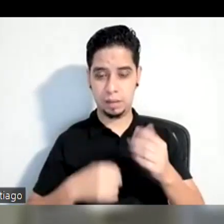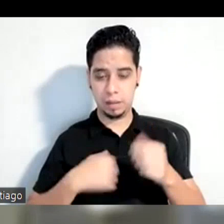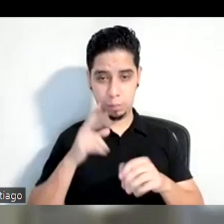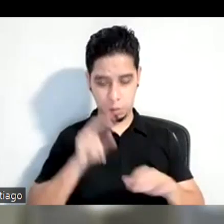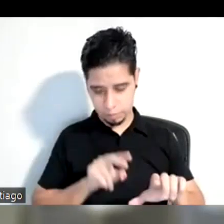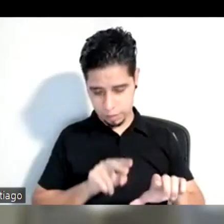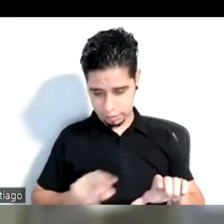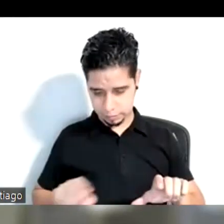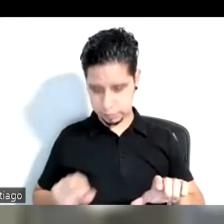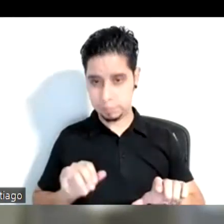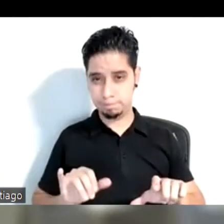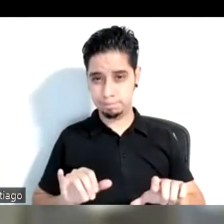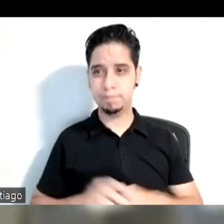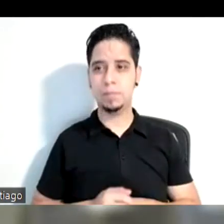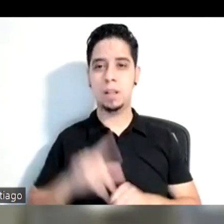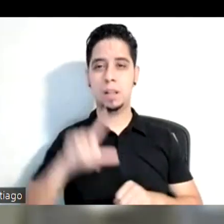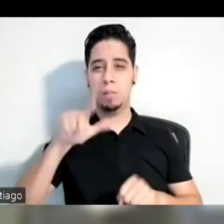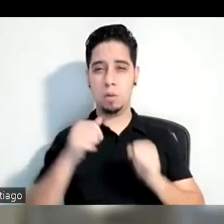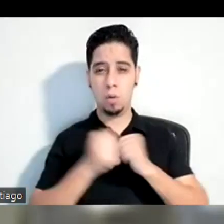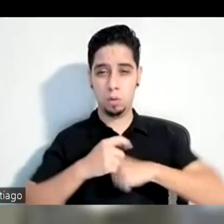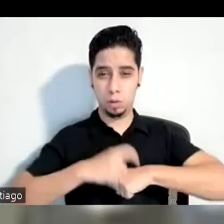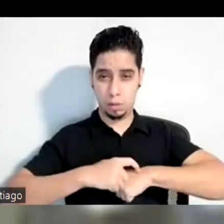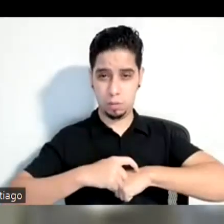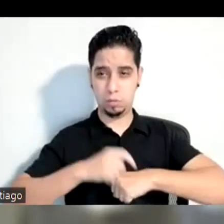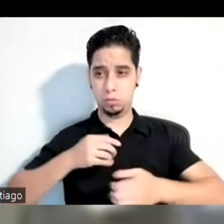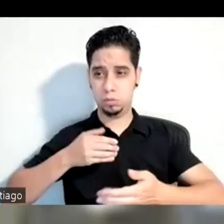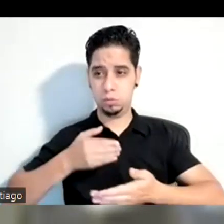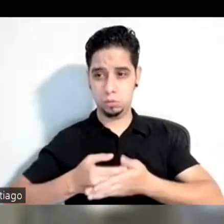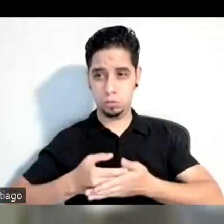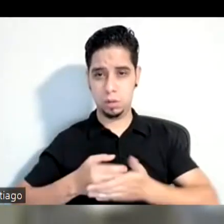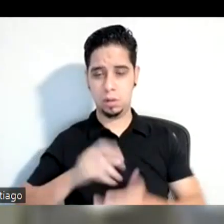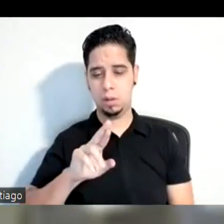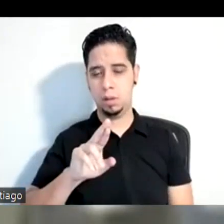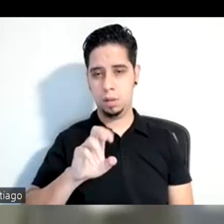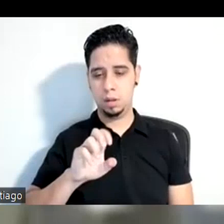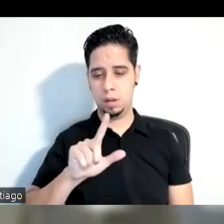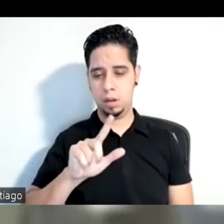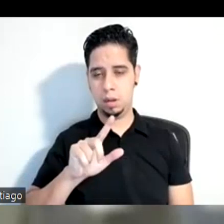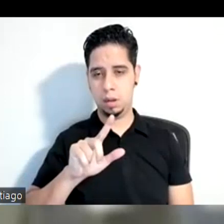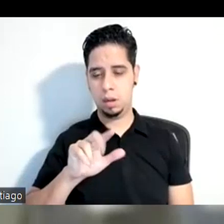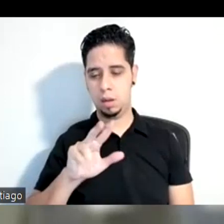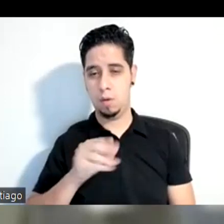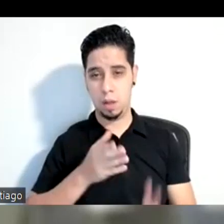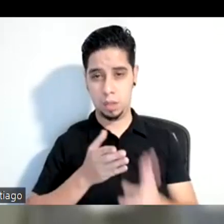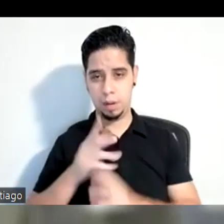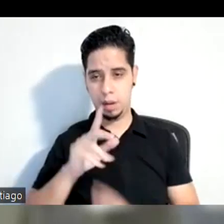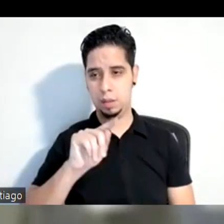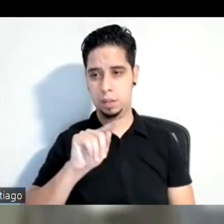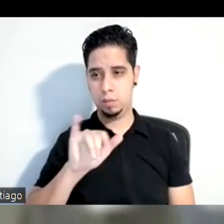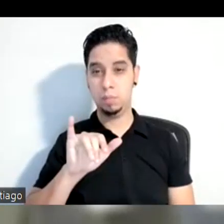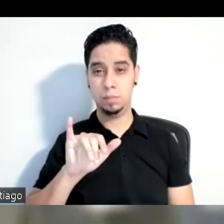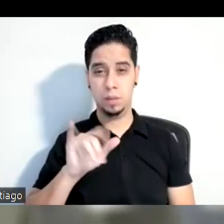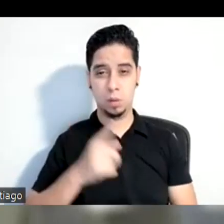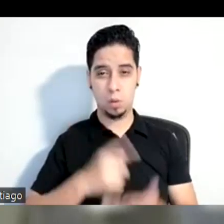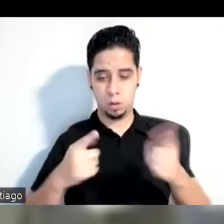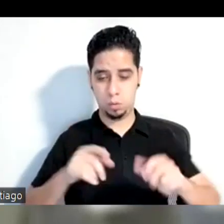Un poquito de tiempo después llegó entonces el relevo por TTY, que eso era que tú escribías y entonces había una operadora